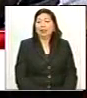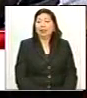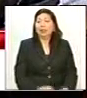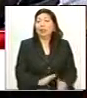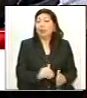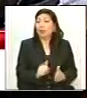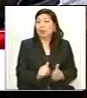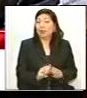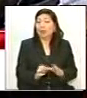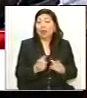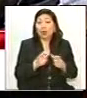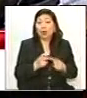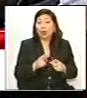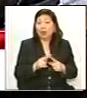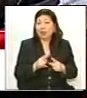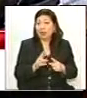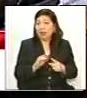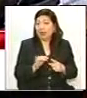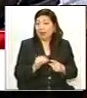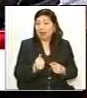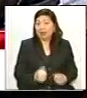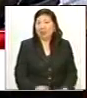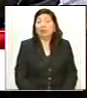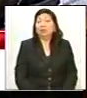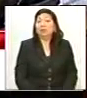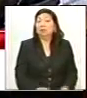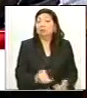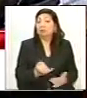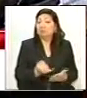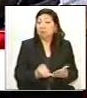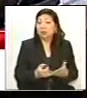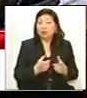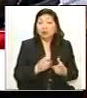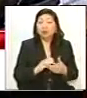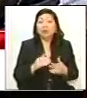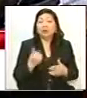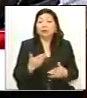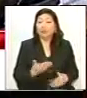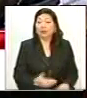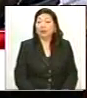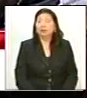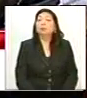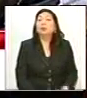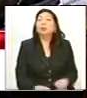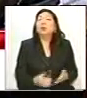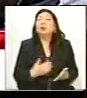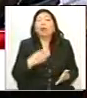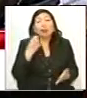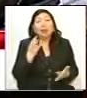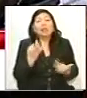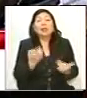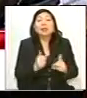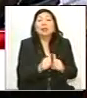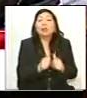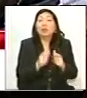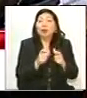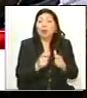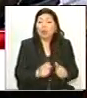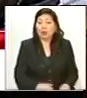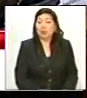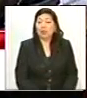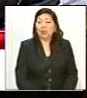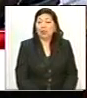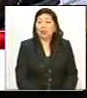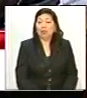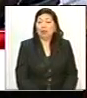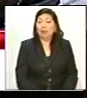todo lo que hace la Contraloría está diseñado para hacer control posterior. ¿Por qué he podido crear yo este modelo de control concurrente?